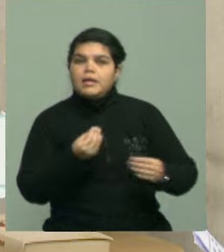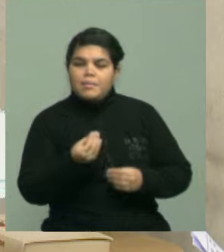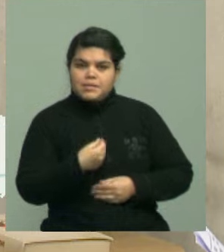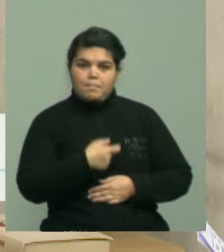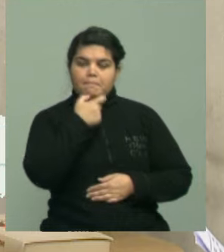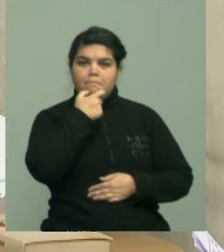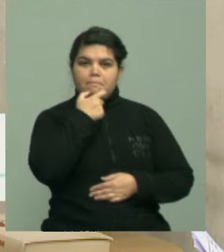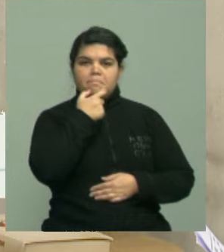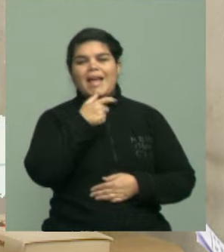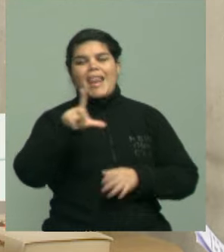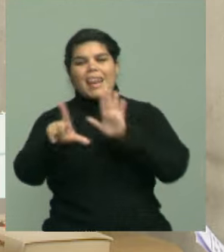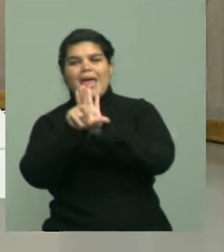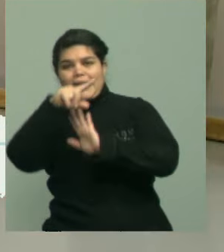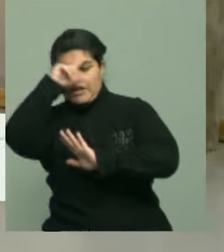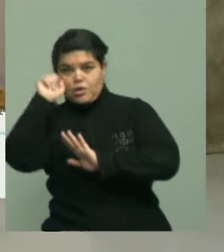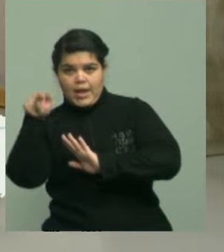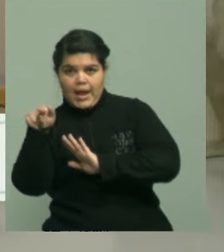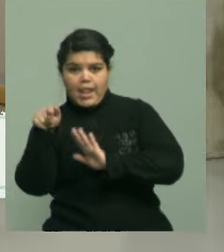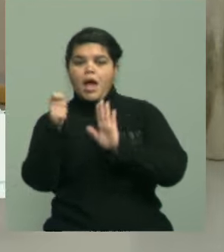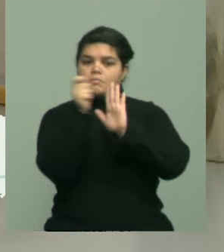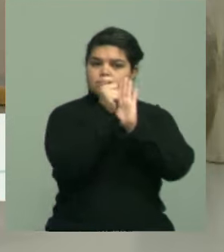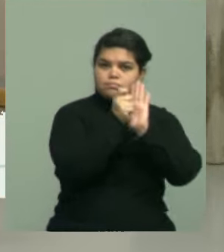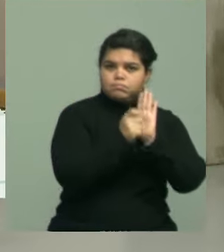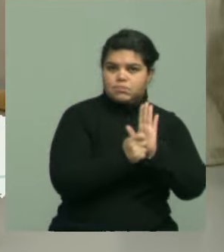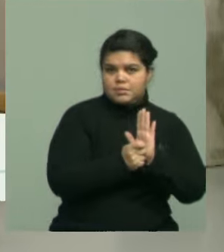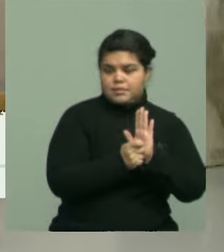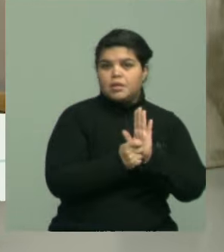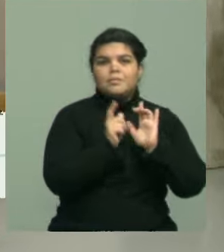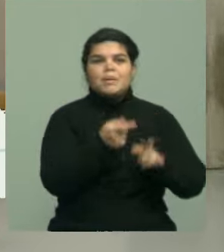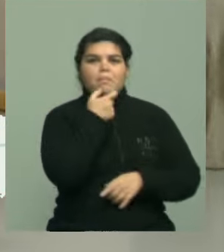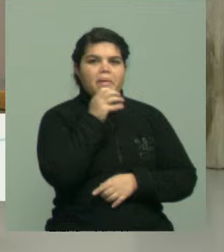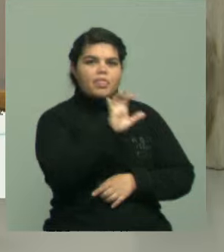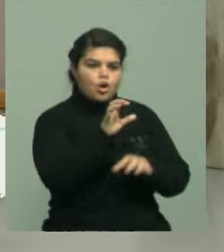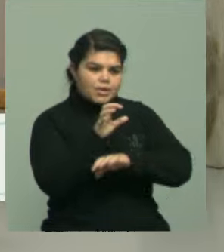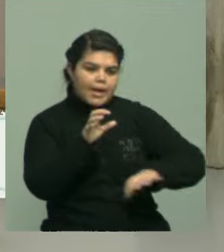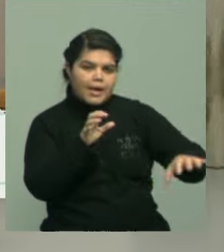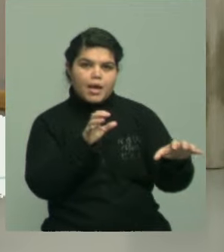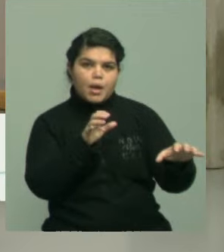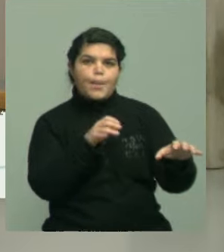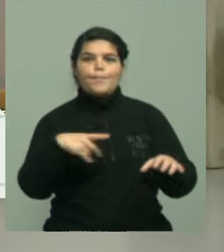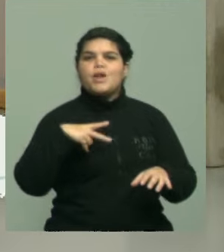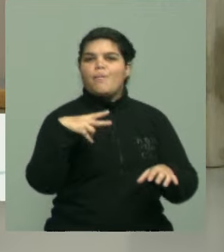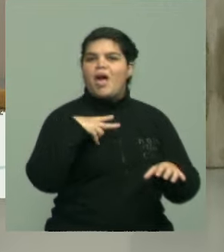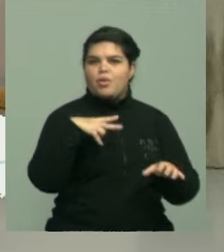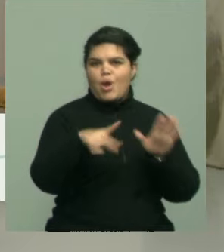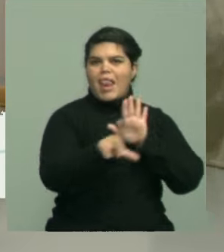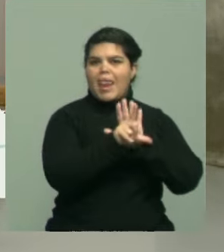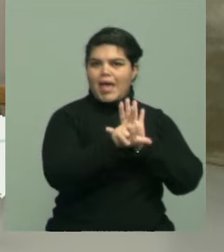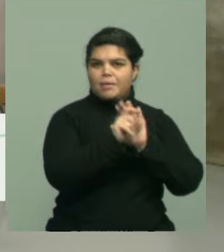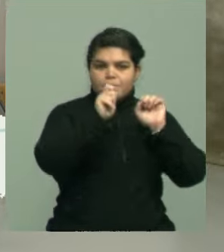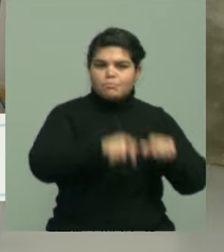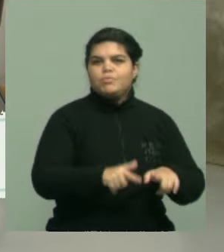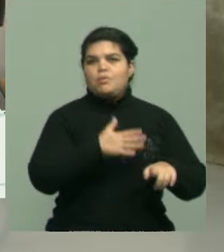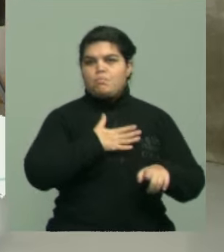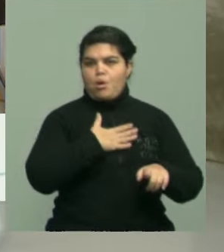ley provincial sí. del cannabis para incentivar los proyectos de privados. Uh-huh. Los avances que han habido hasta ahora